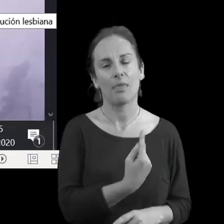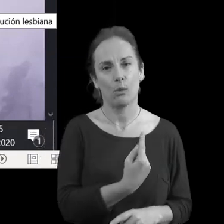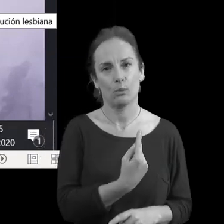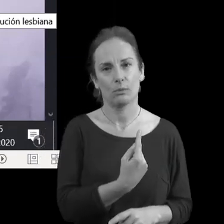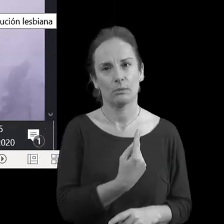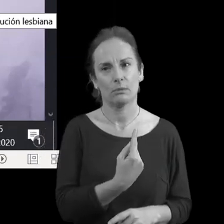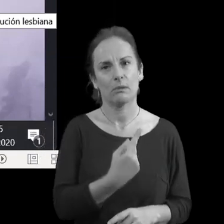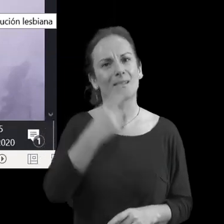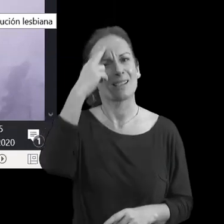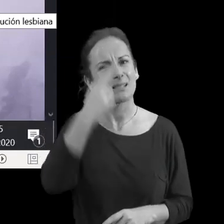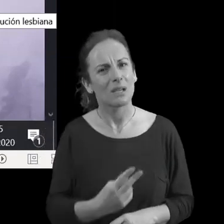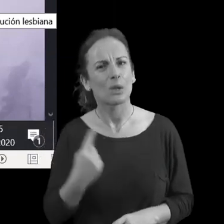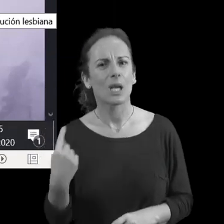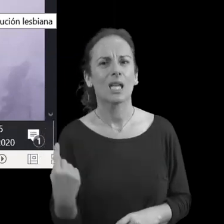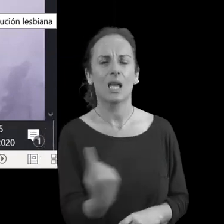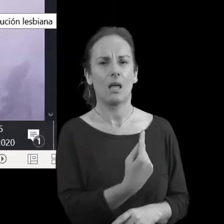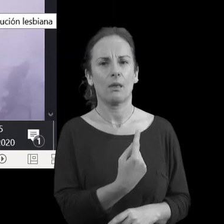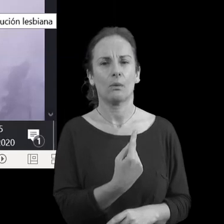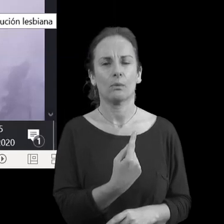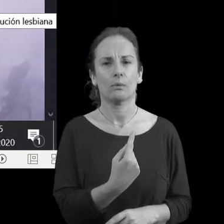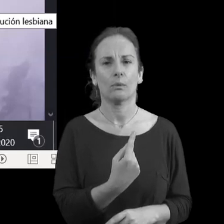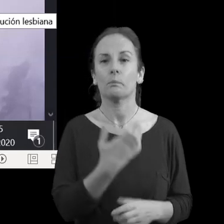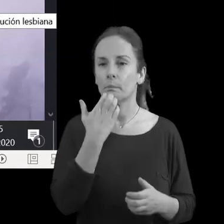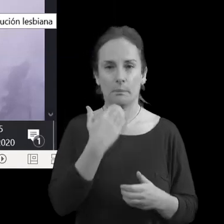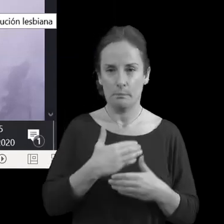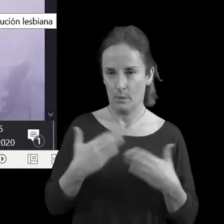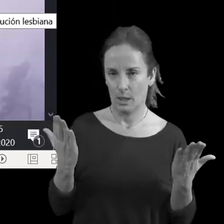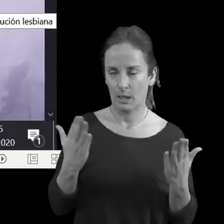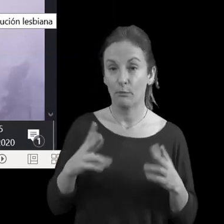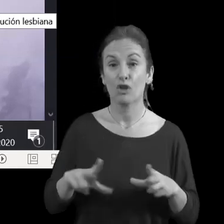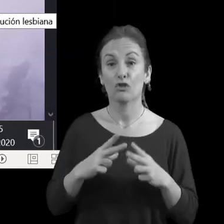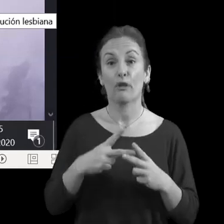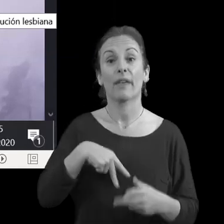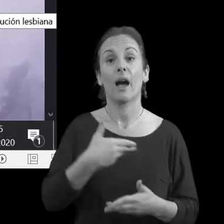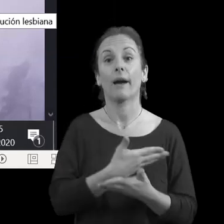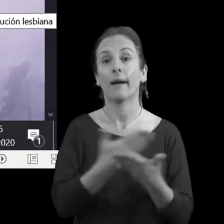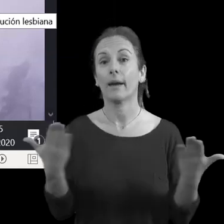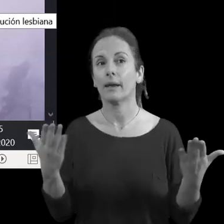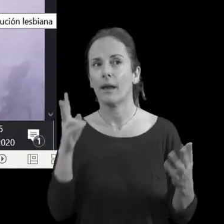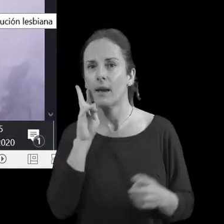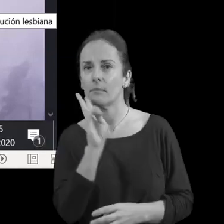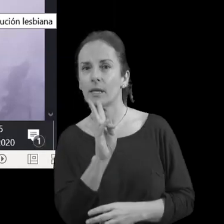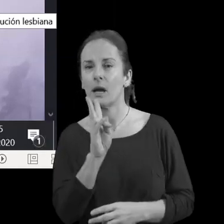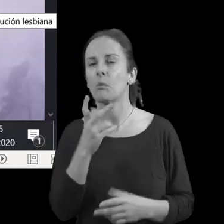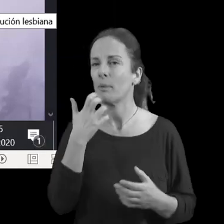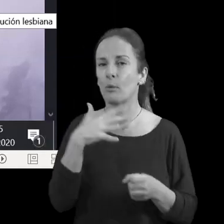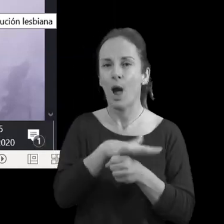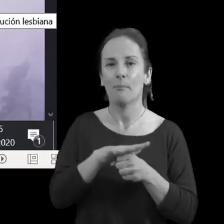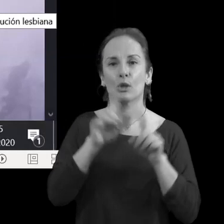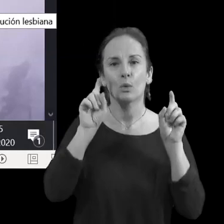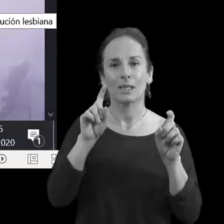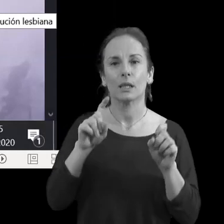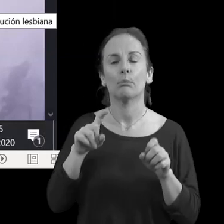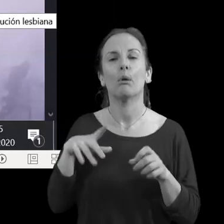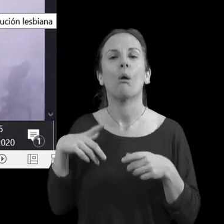ser visible, ¿no? Fijaos, si giramos ese foco a la sociedad en general, o pensamos en el ámbito educativo, pensamos en el mercado